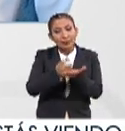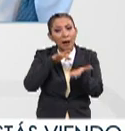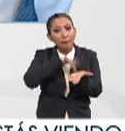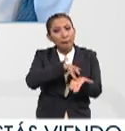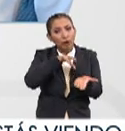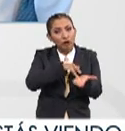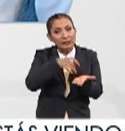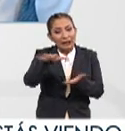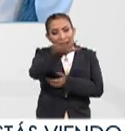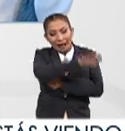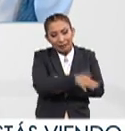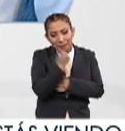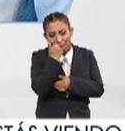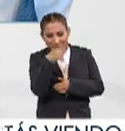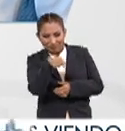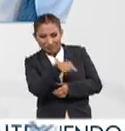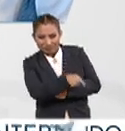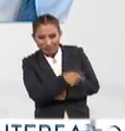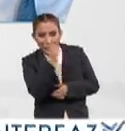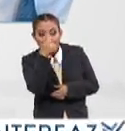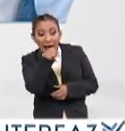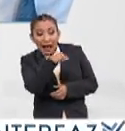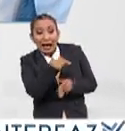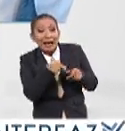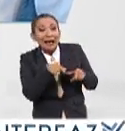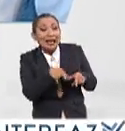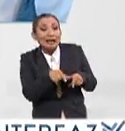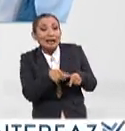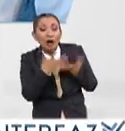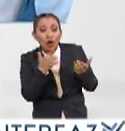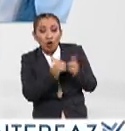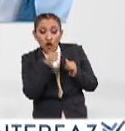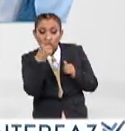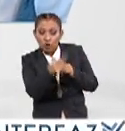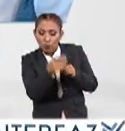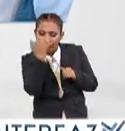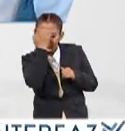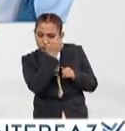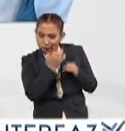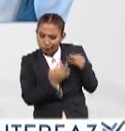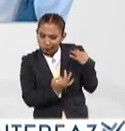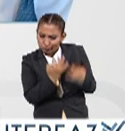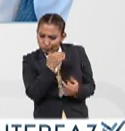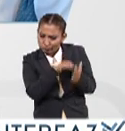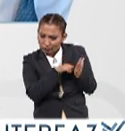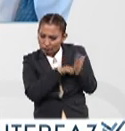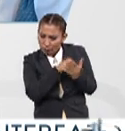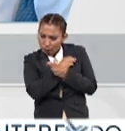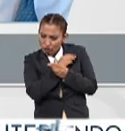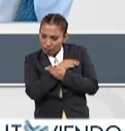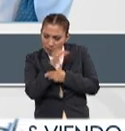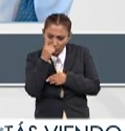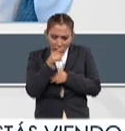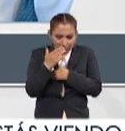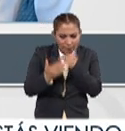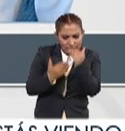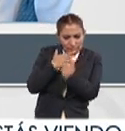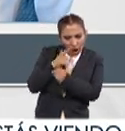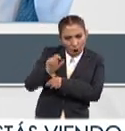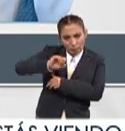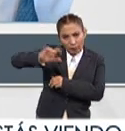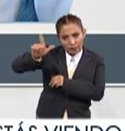apoyar a esos estudiantes. ¿Para qué? Para que a través de sus juicios éticos y morales puedan desarrollarse